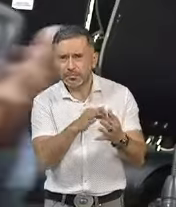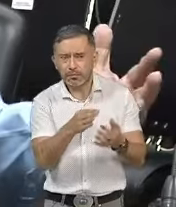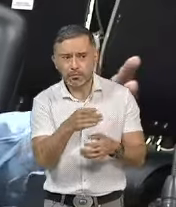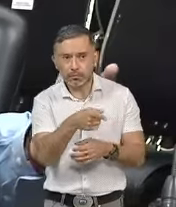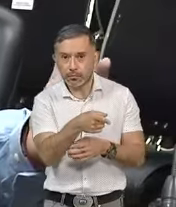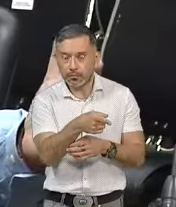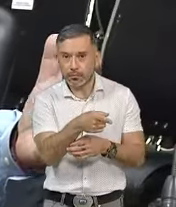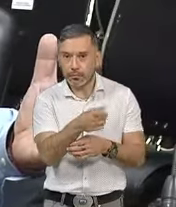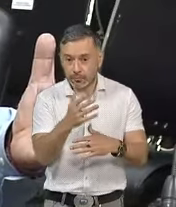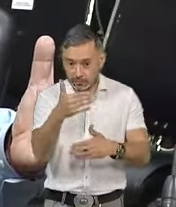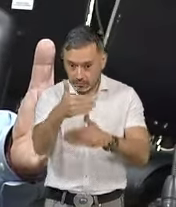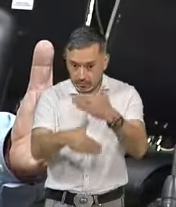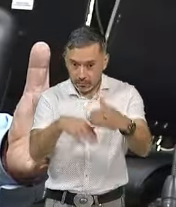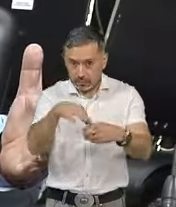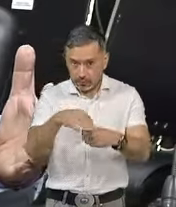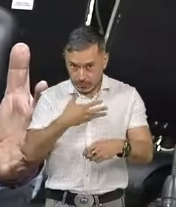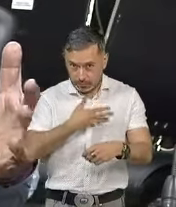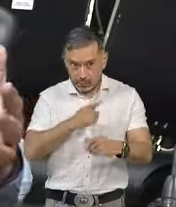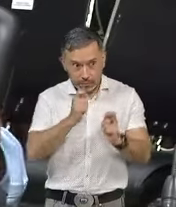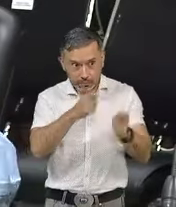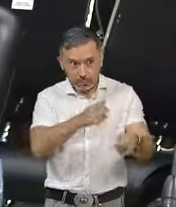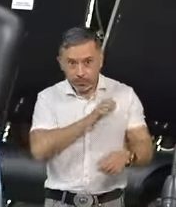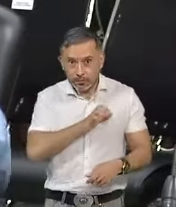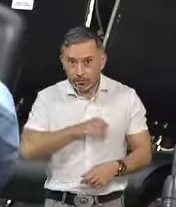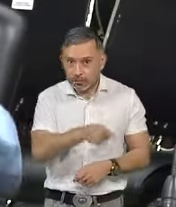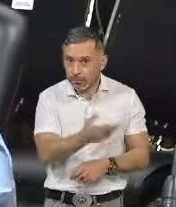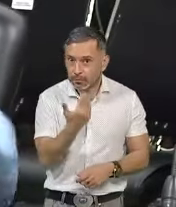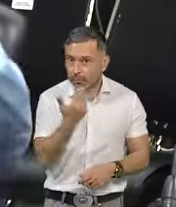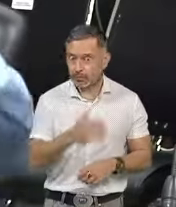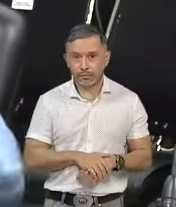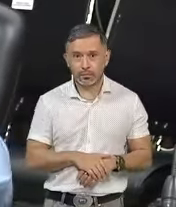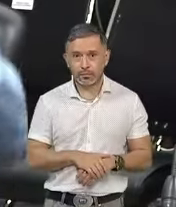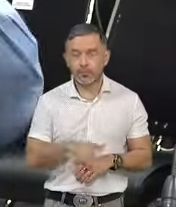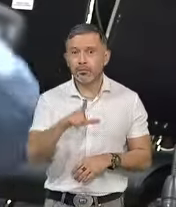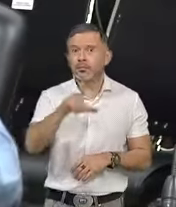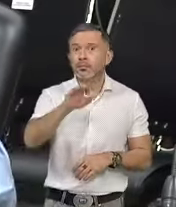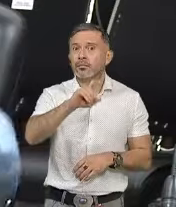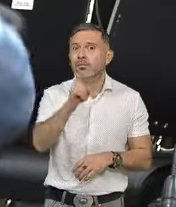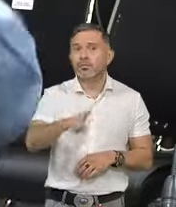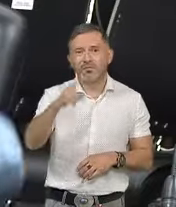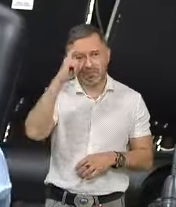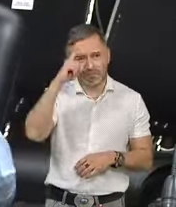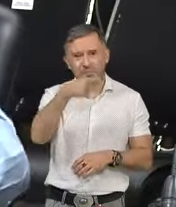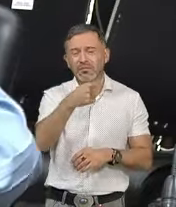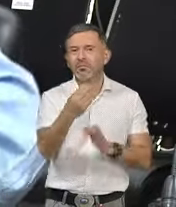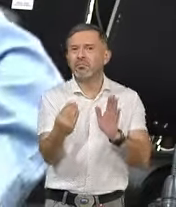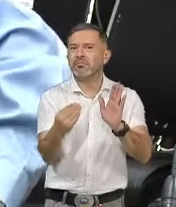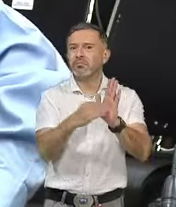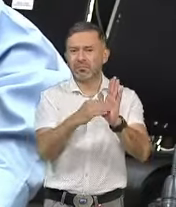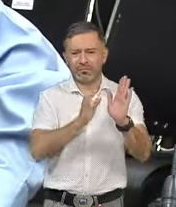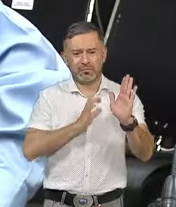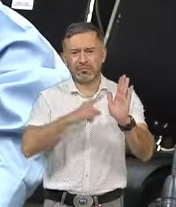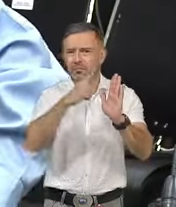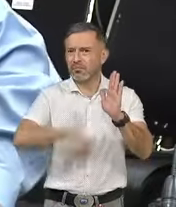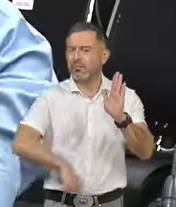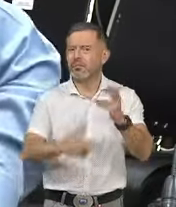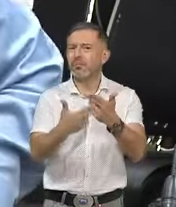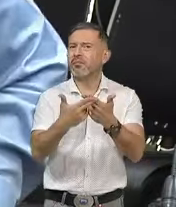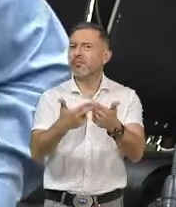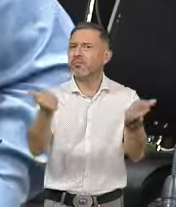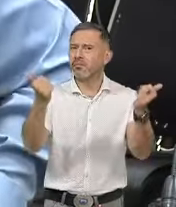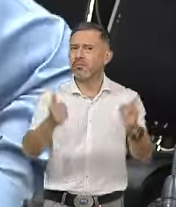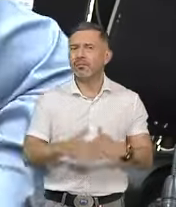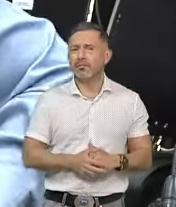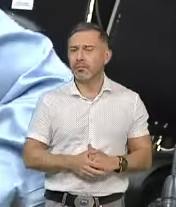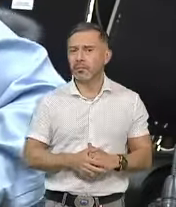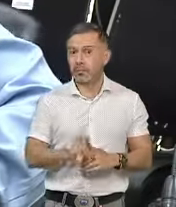jugando en el proceso electoral López gatel no es candidato A ninguna posición quiere decir que